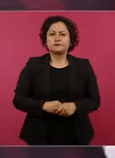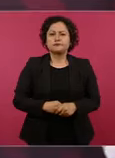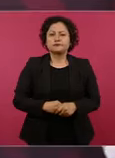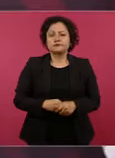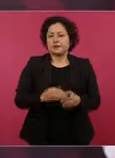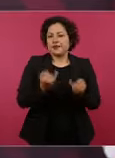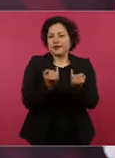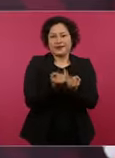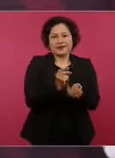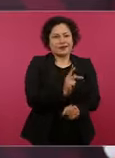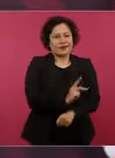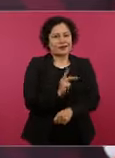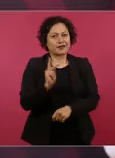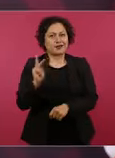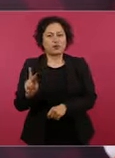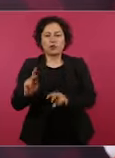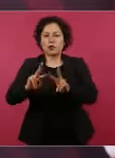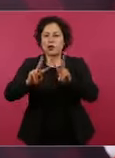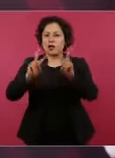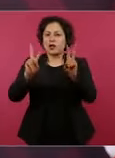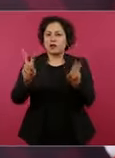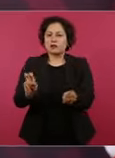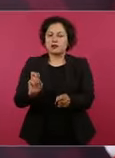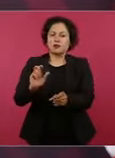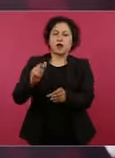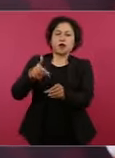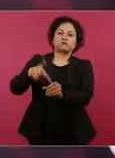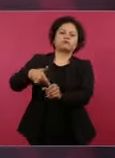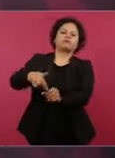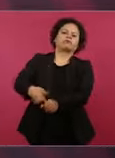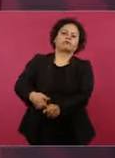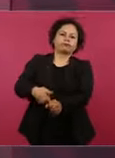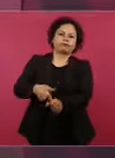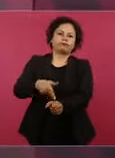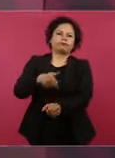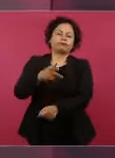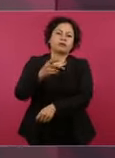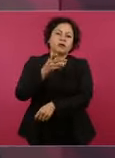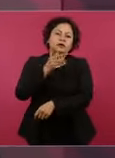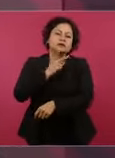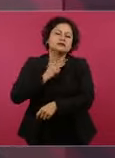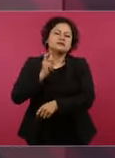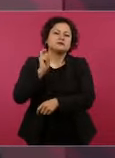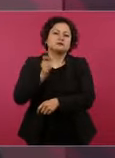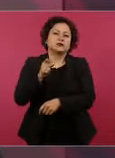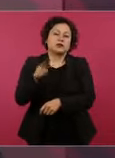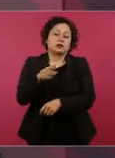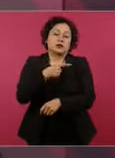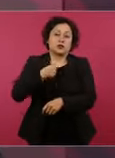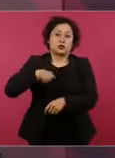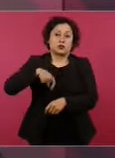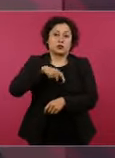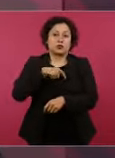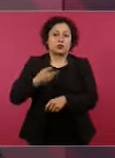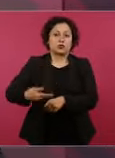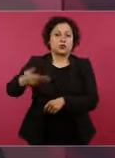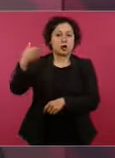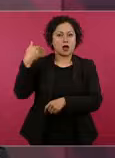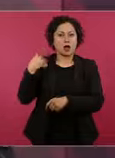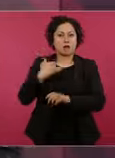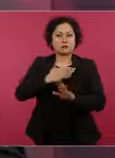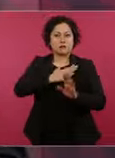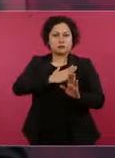combustibles. Hemos cumplido el compromiso de no aumentar en términos